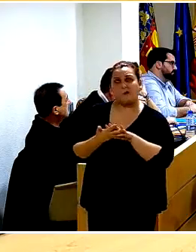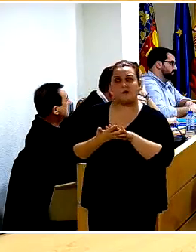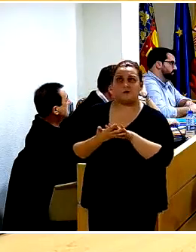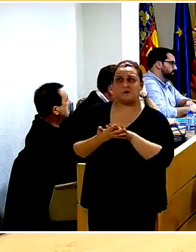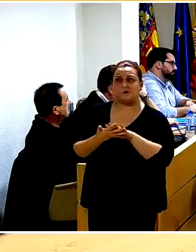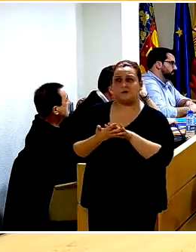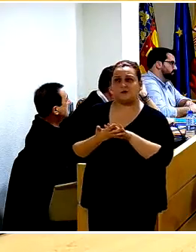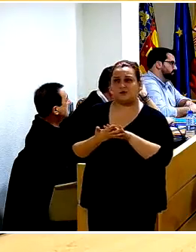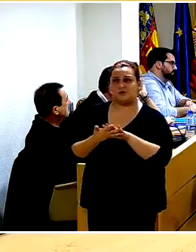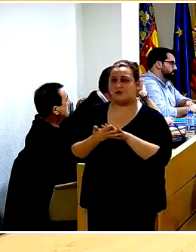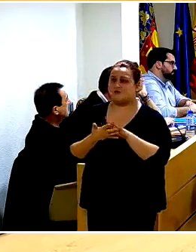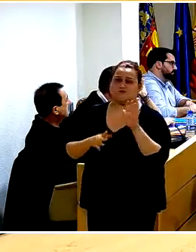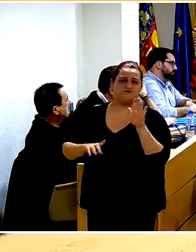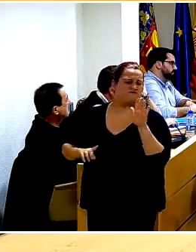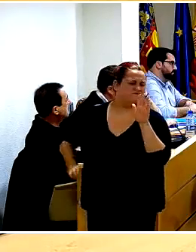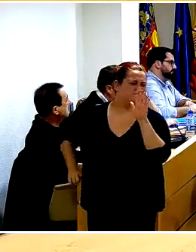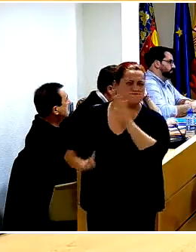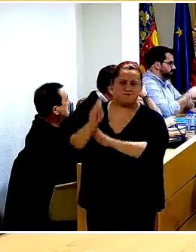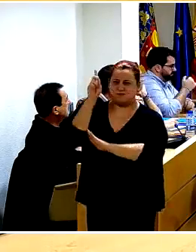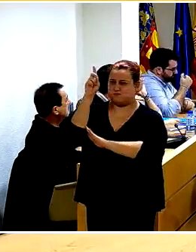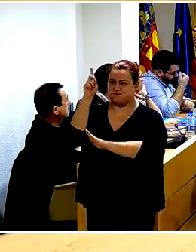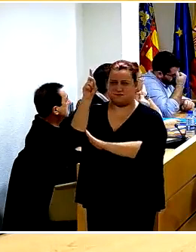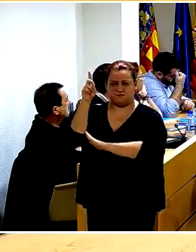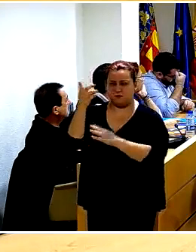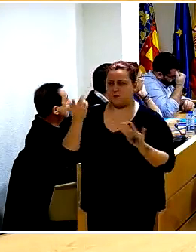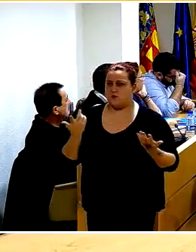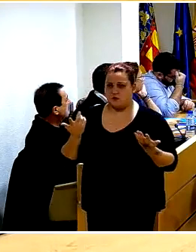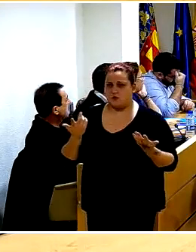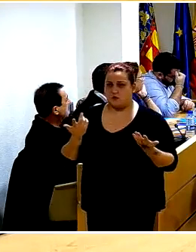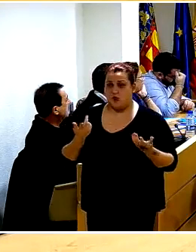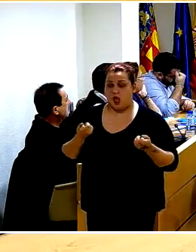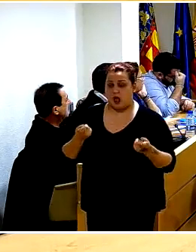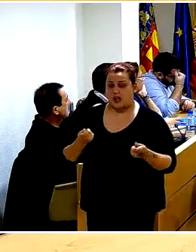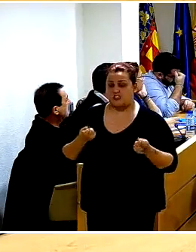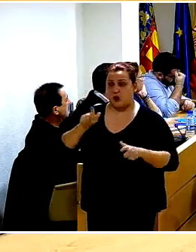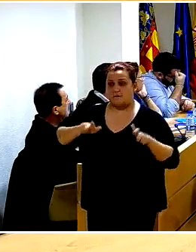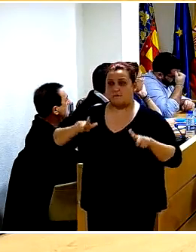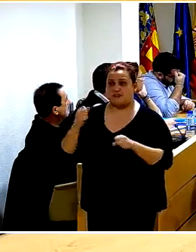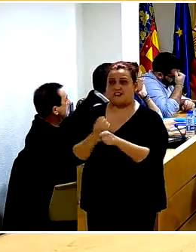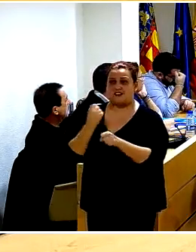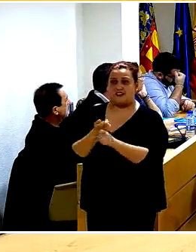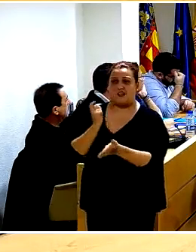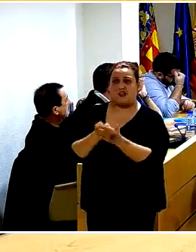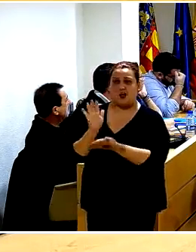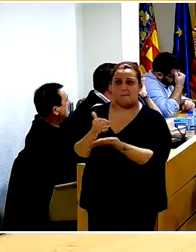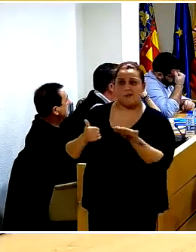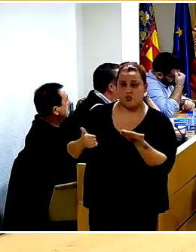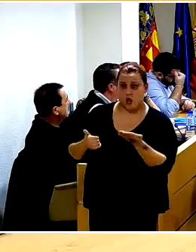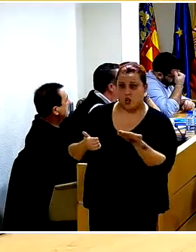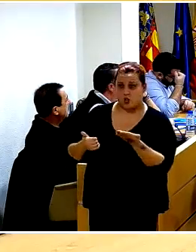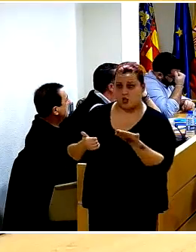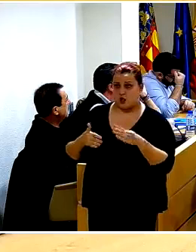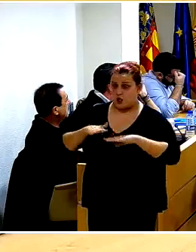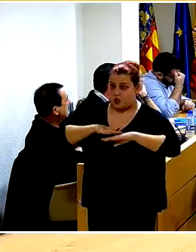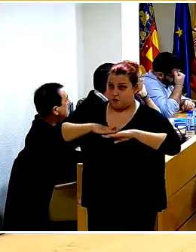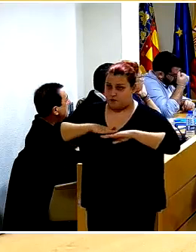de que se ha disparado de forma absolutamente exponencial el gasto en personal, lo que desgraciadamente no se percibe